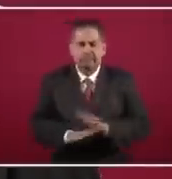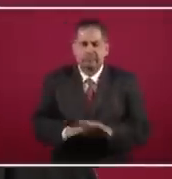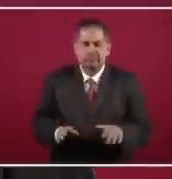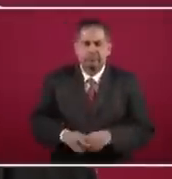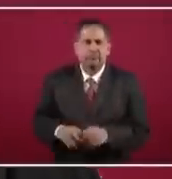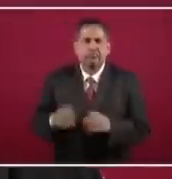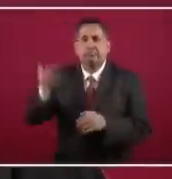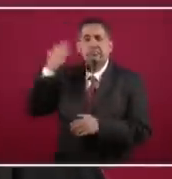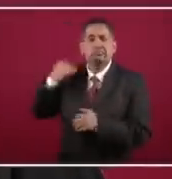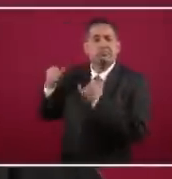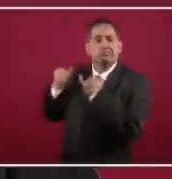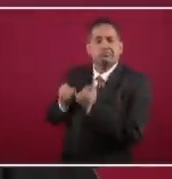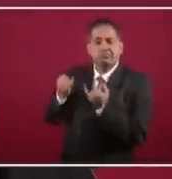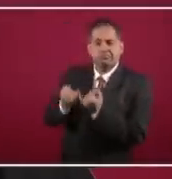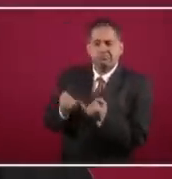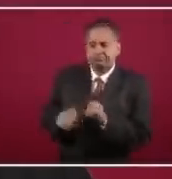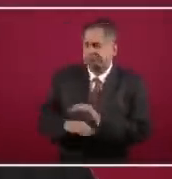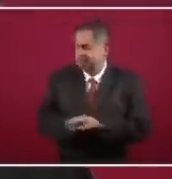somos iguales a los